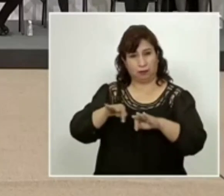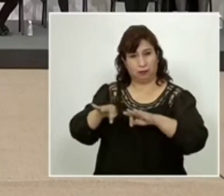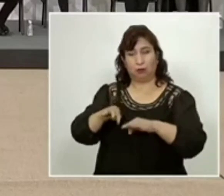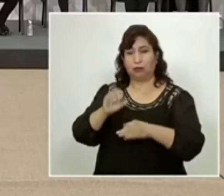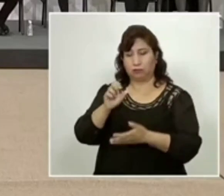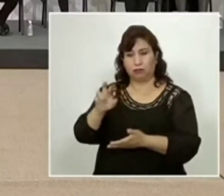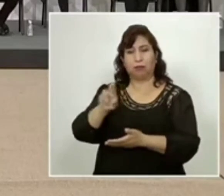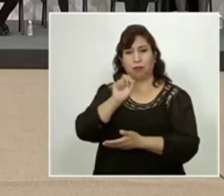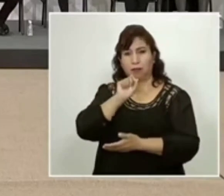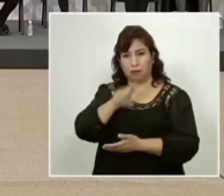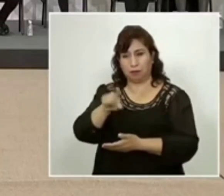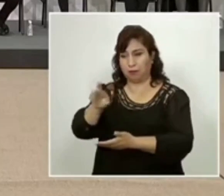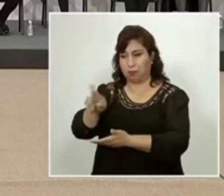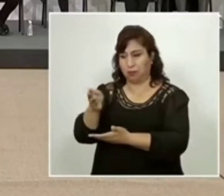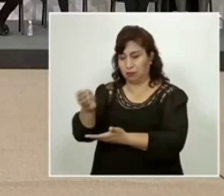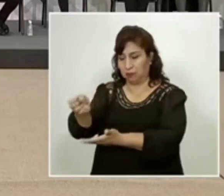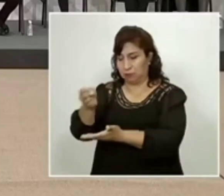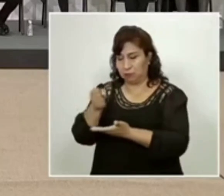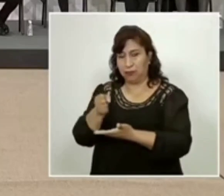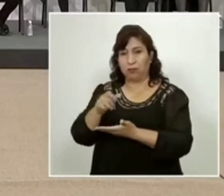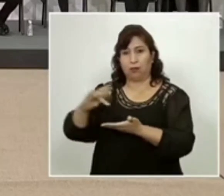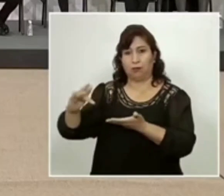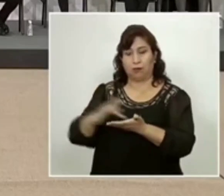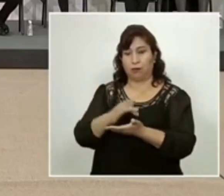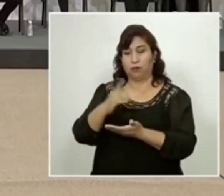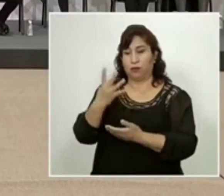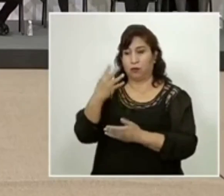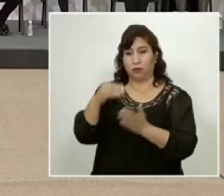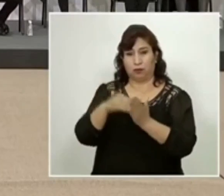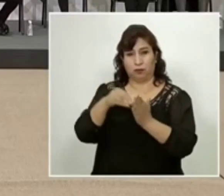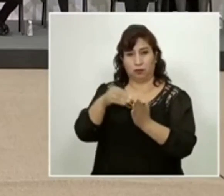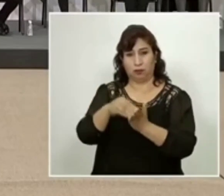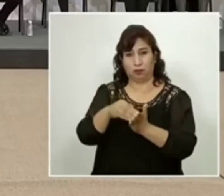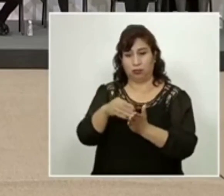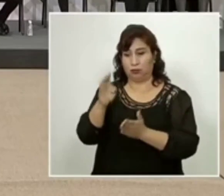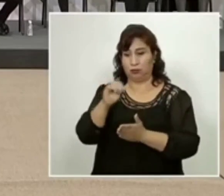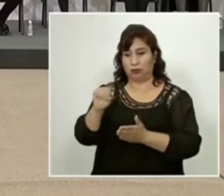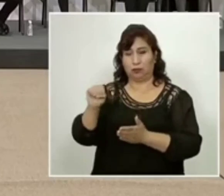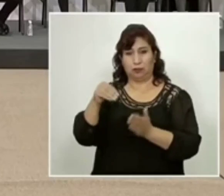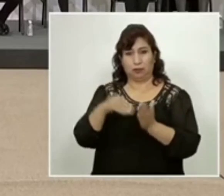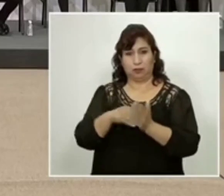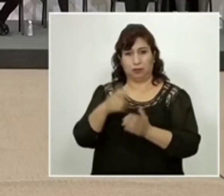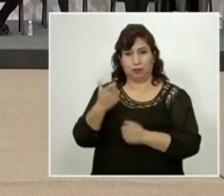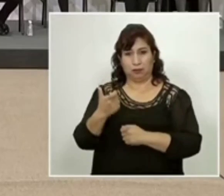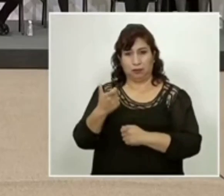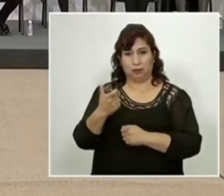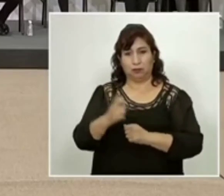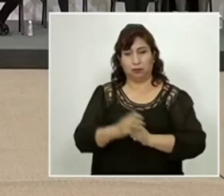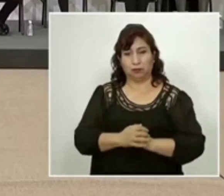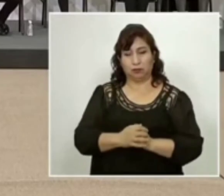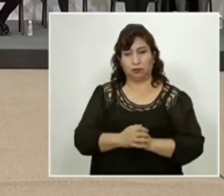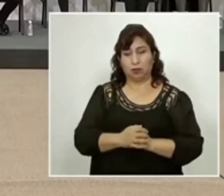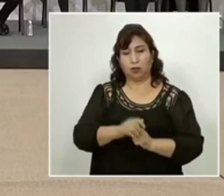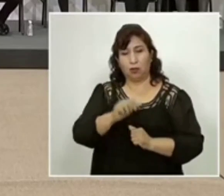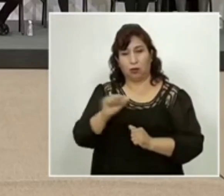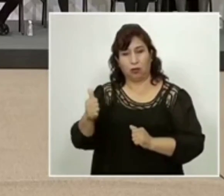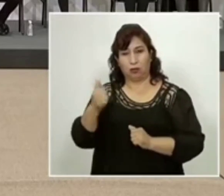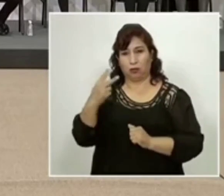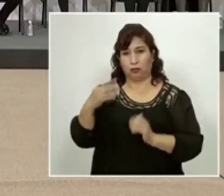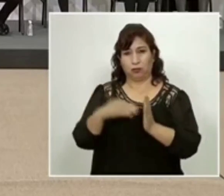este apoyo con una inversión de 4.900.000 pesos. Otros